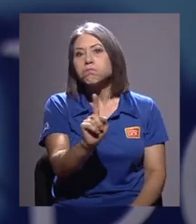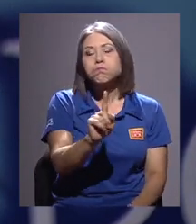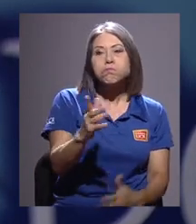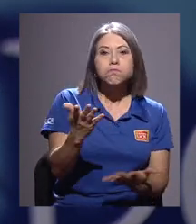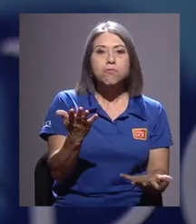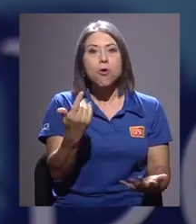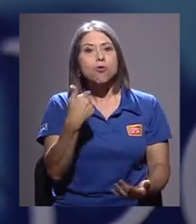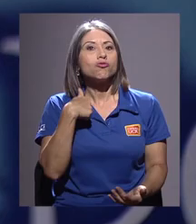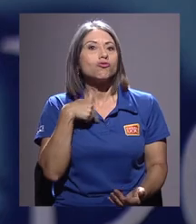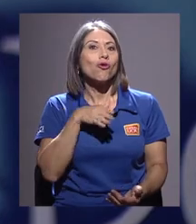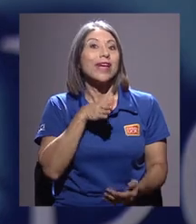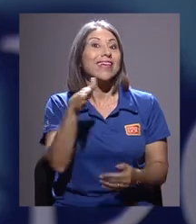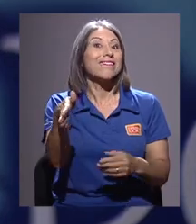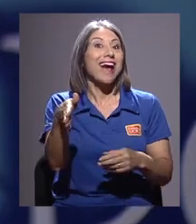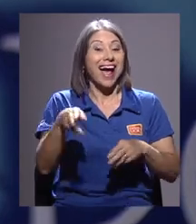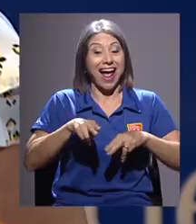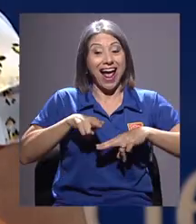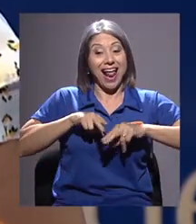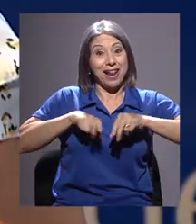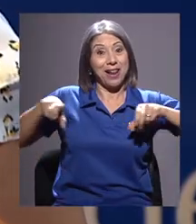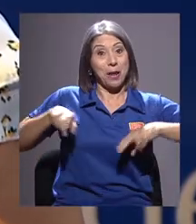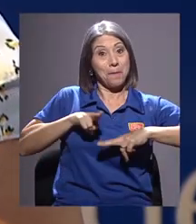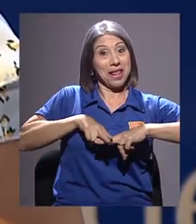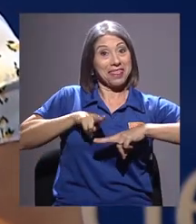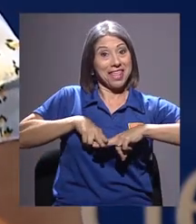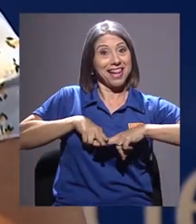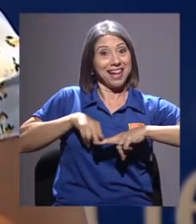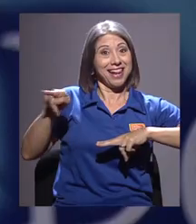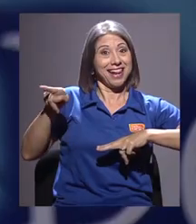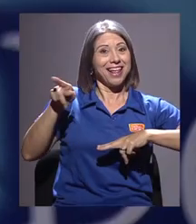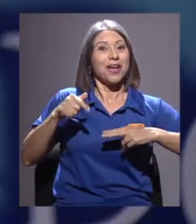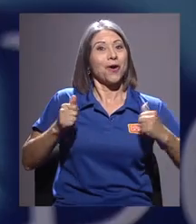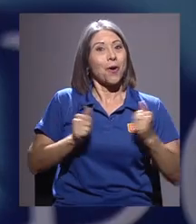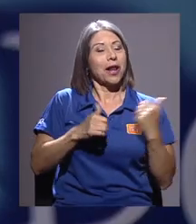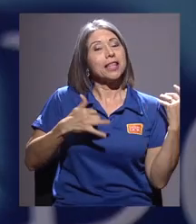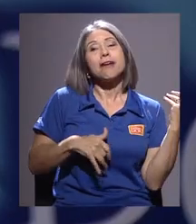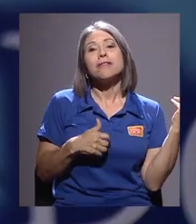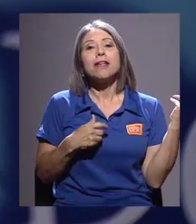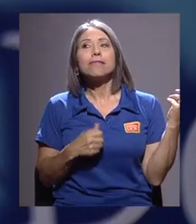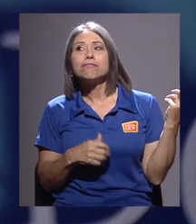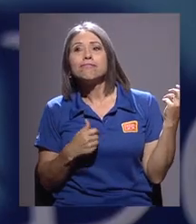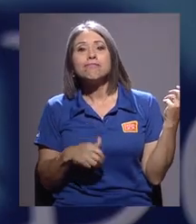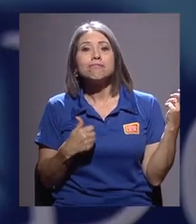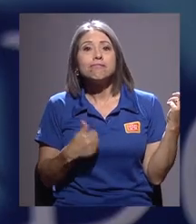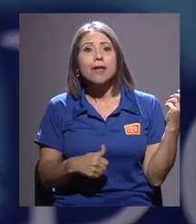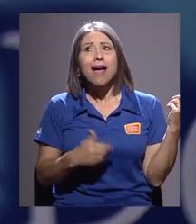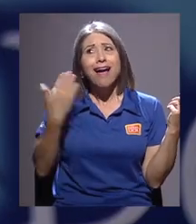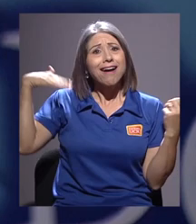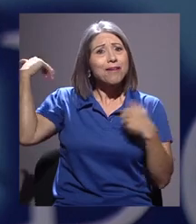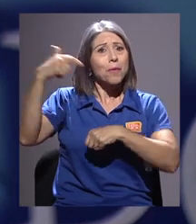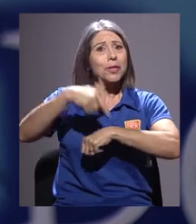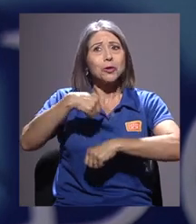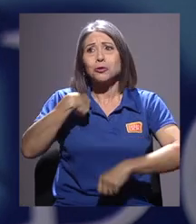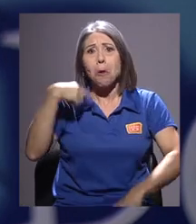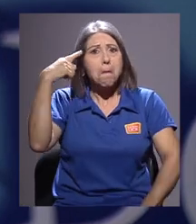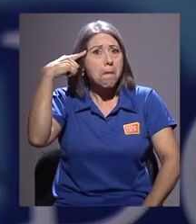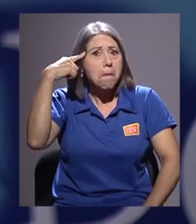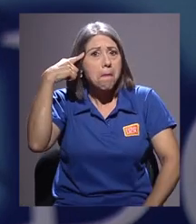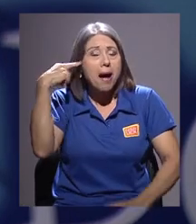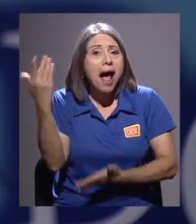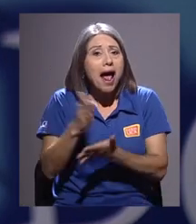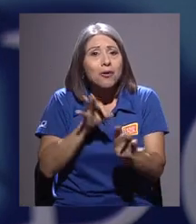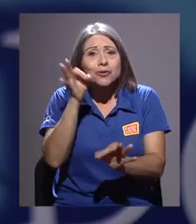yendo a prestigiar con mi guitarrista no me imaginaba que algo tan simple